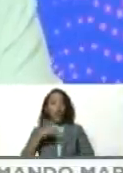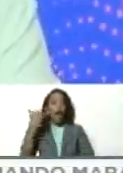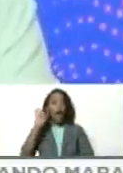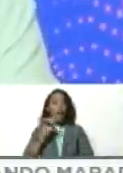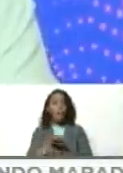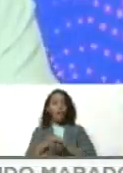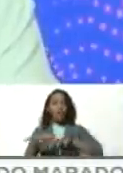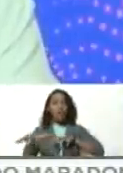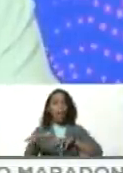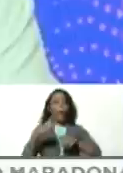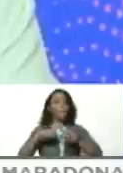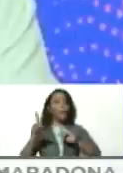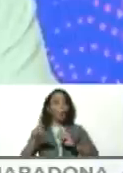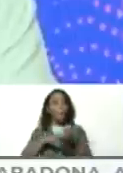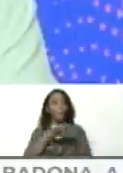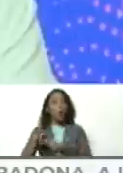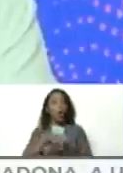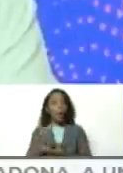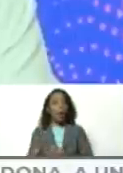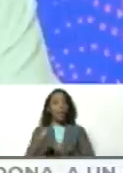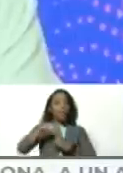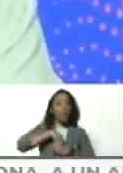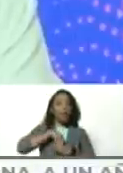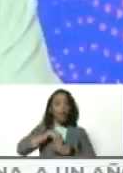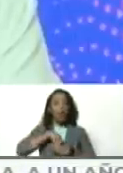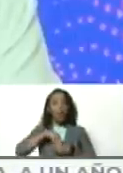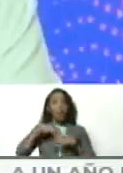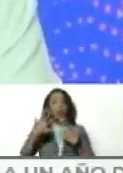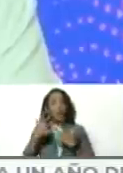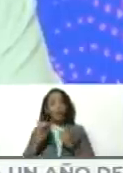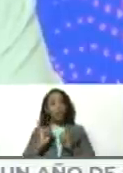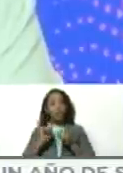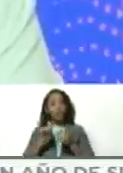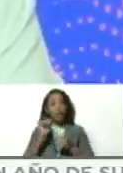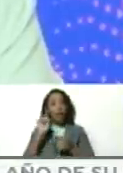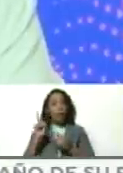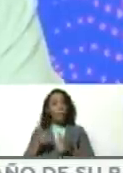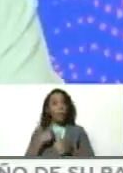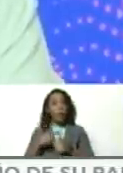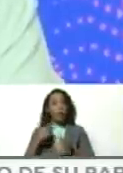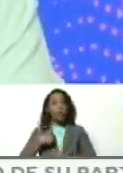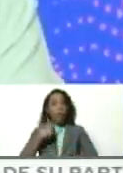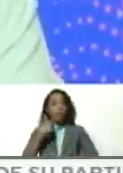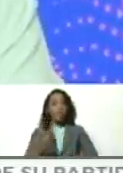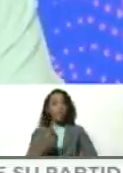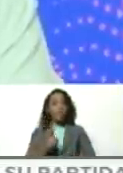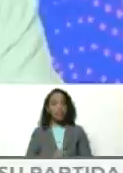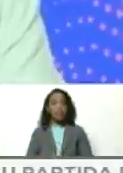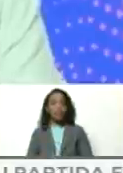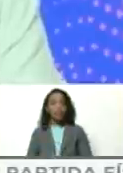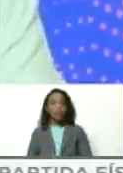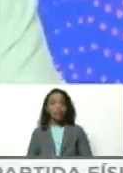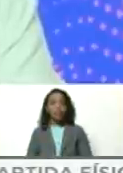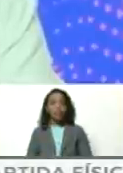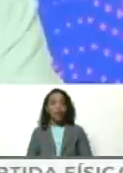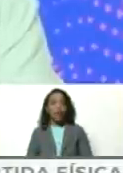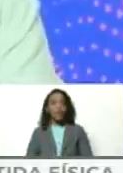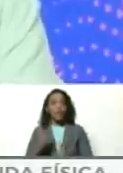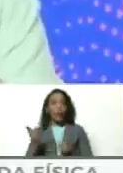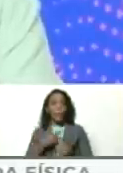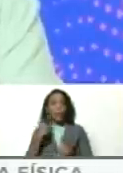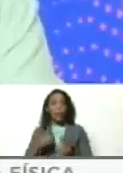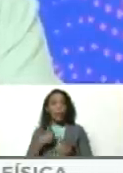mayoría, pero problemas internos que surgieron de las primarias, tengo que decirlo, de las